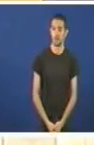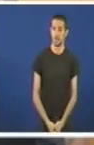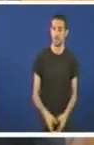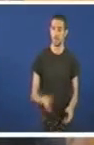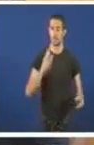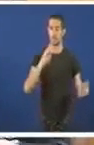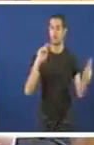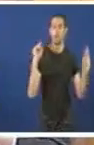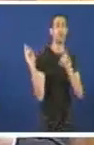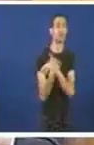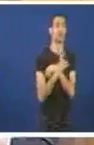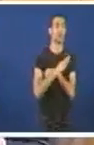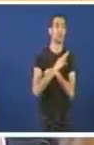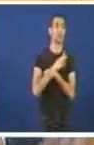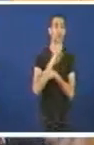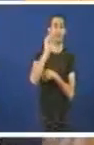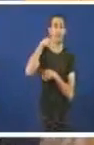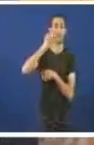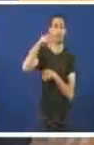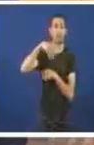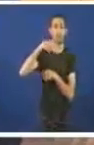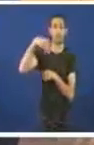Réplica da señora Pontón Mondelo.